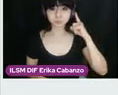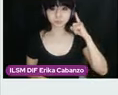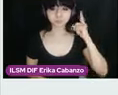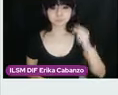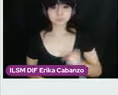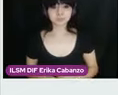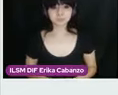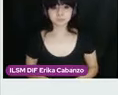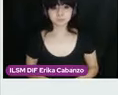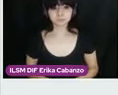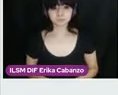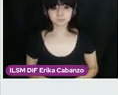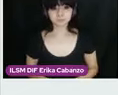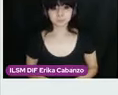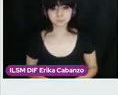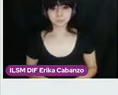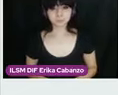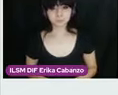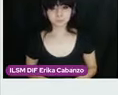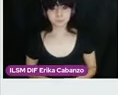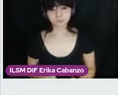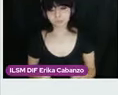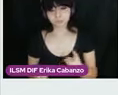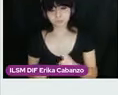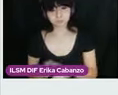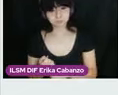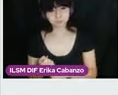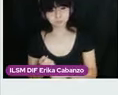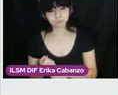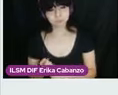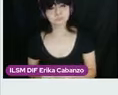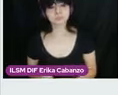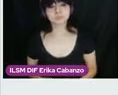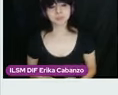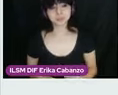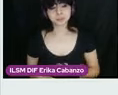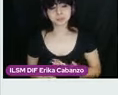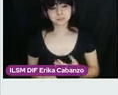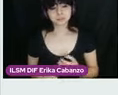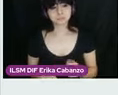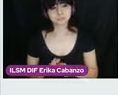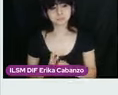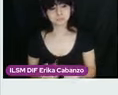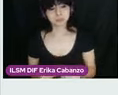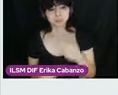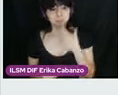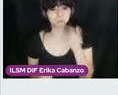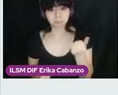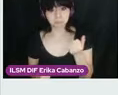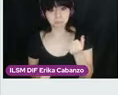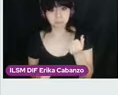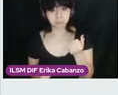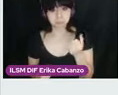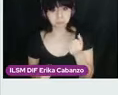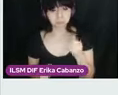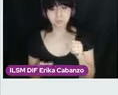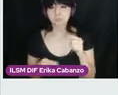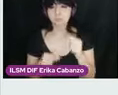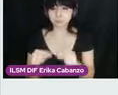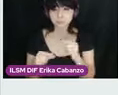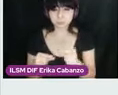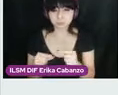esa ley que nos... No escapa la ley que nos enseñaron desde la primaria. Que órgano que no se utiliza, se degenera. Si no hay una buena audición, si